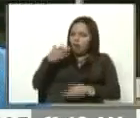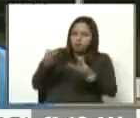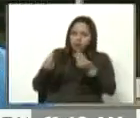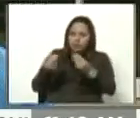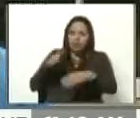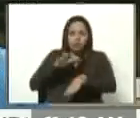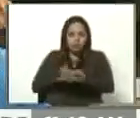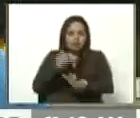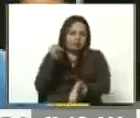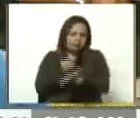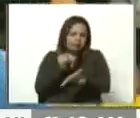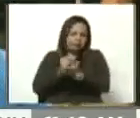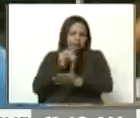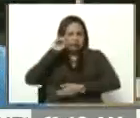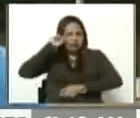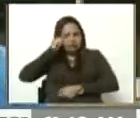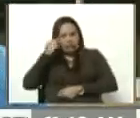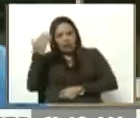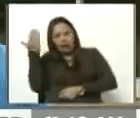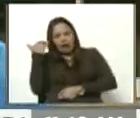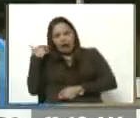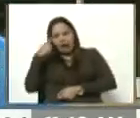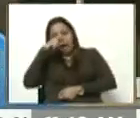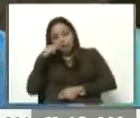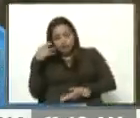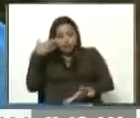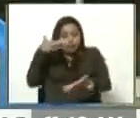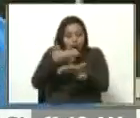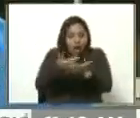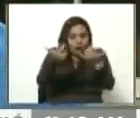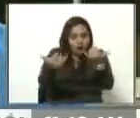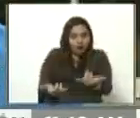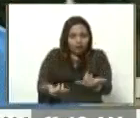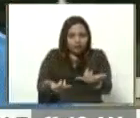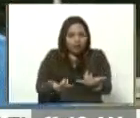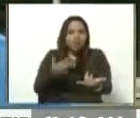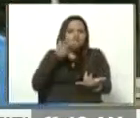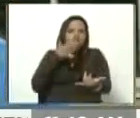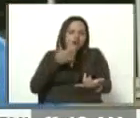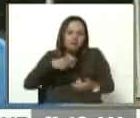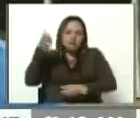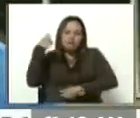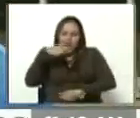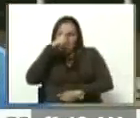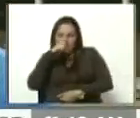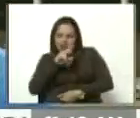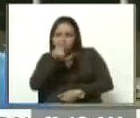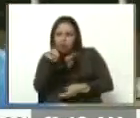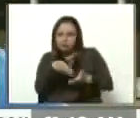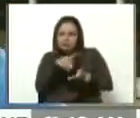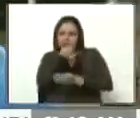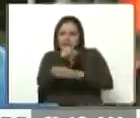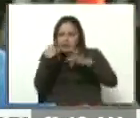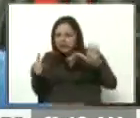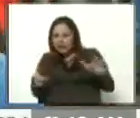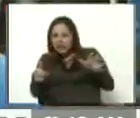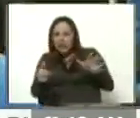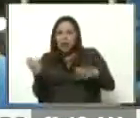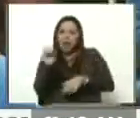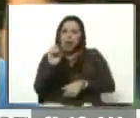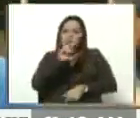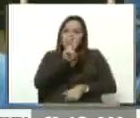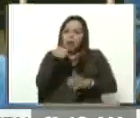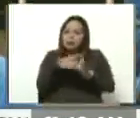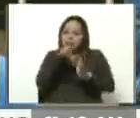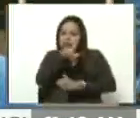si nos ponemos a analizar de un tiempo atrás, por ejemplo en el 2016, 2015, si nos ponemos a ver en la